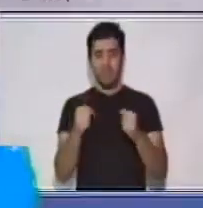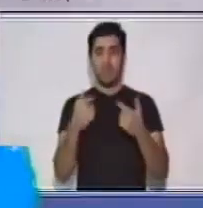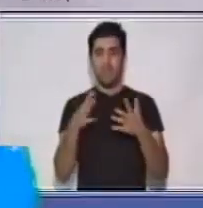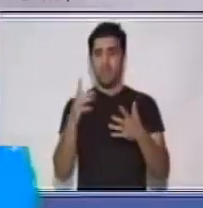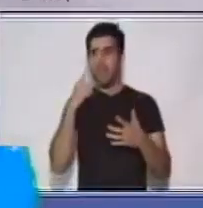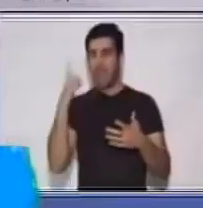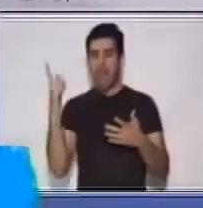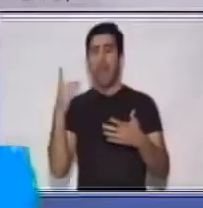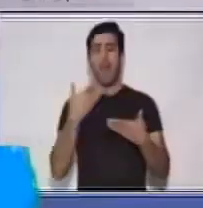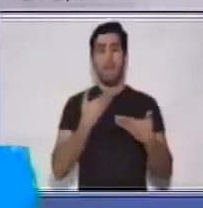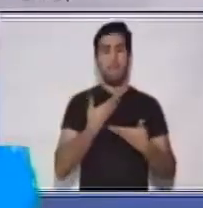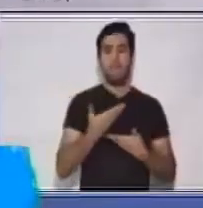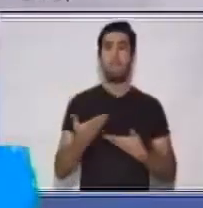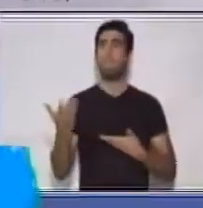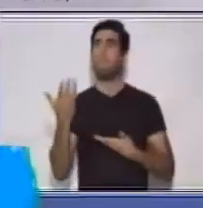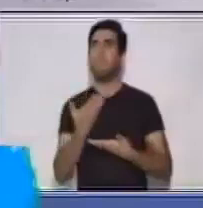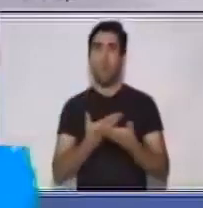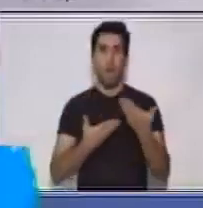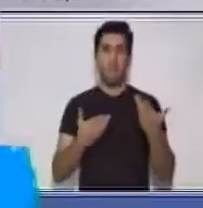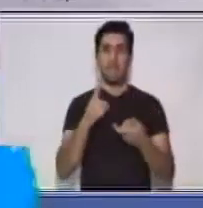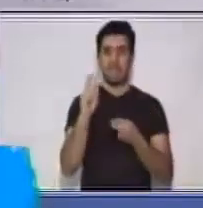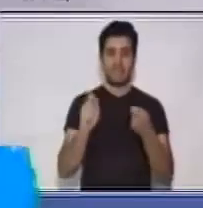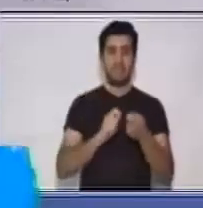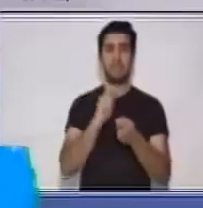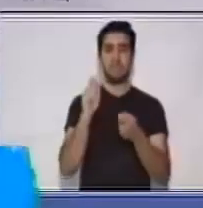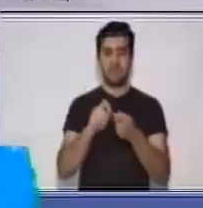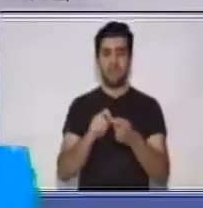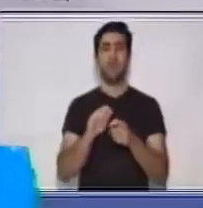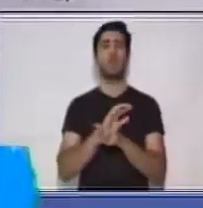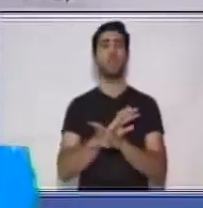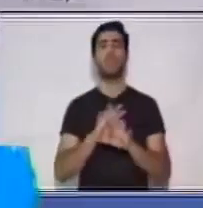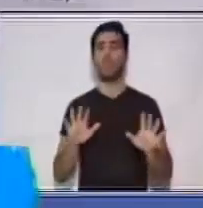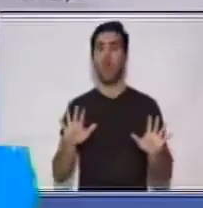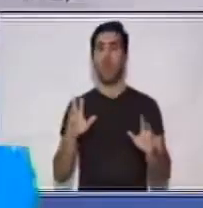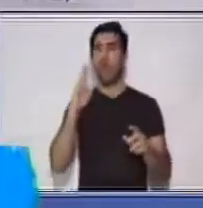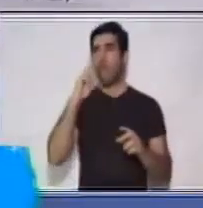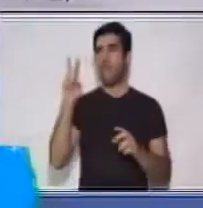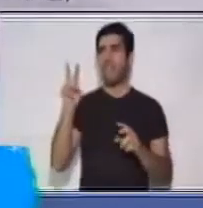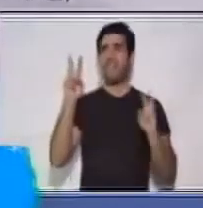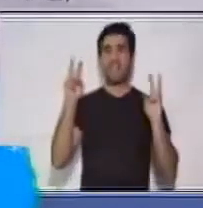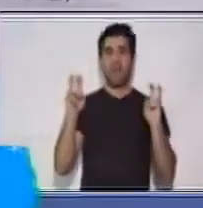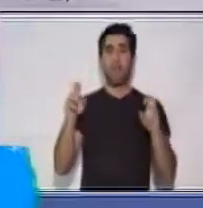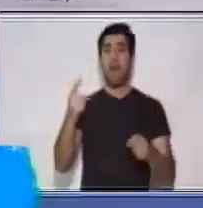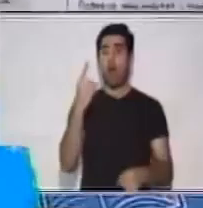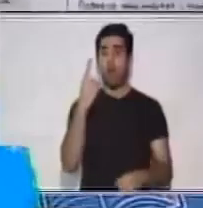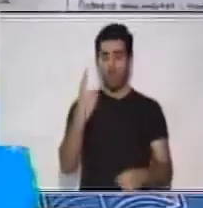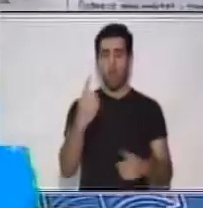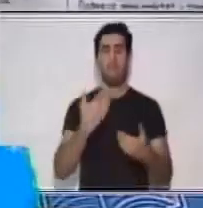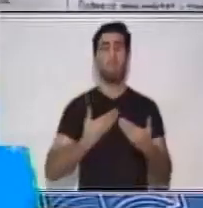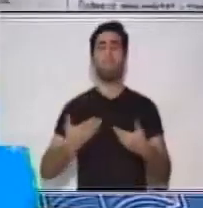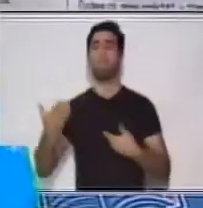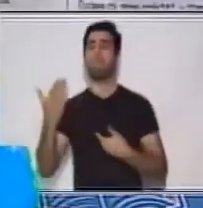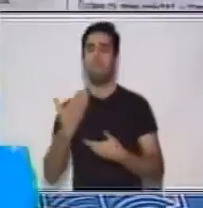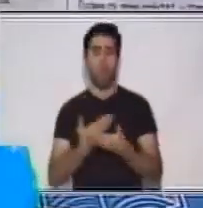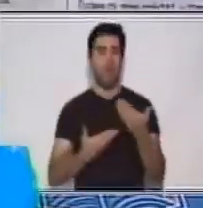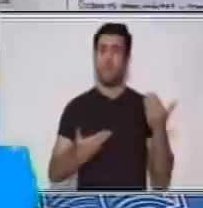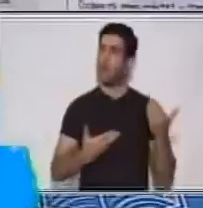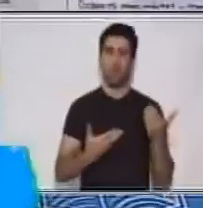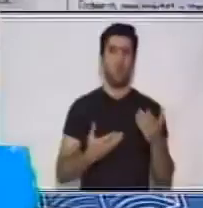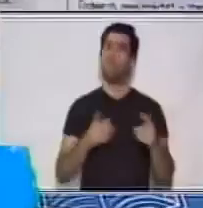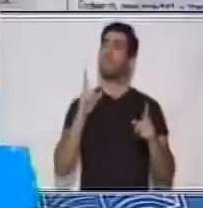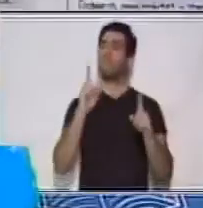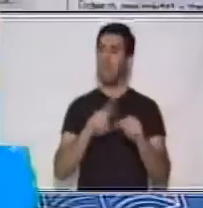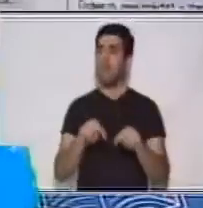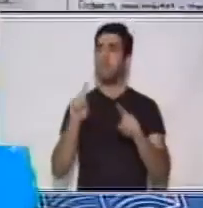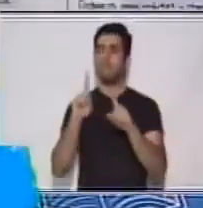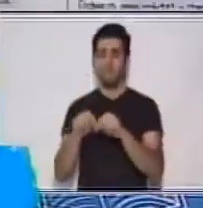de poemas específicos, no solamente vemos un tipo de poemas, es de acuerdo a los